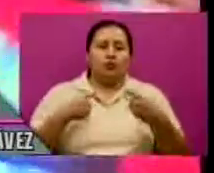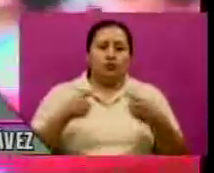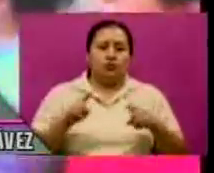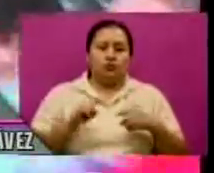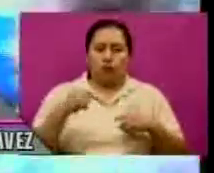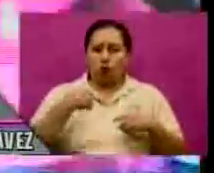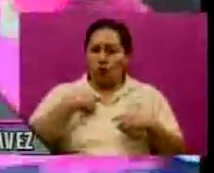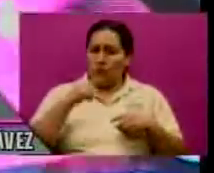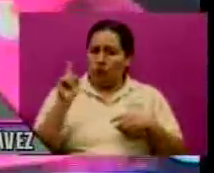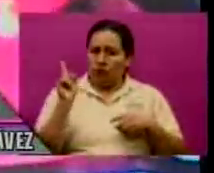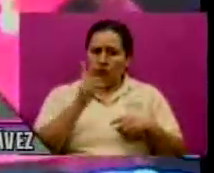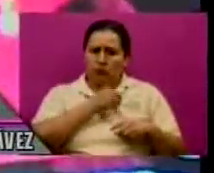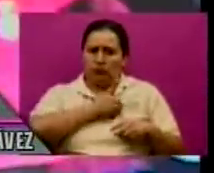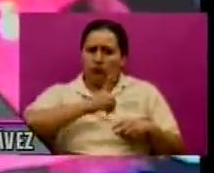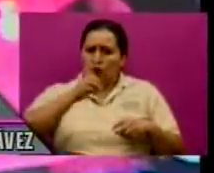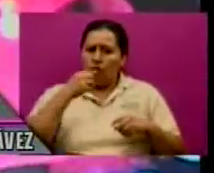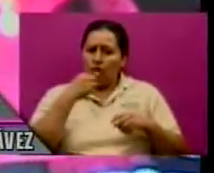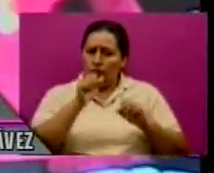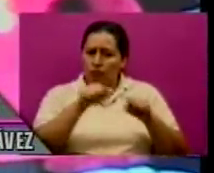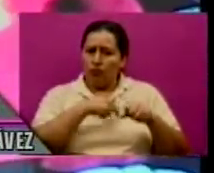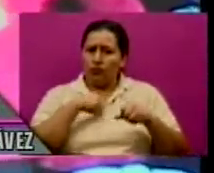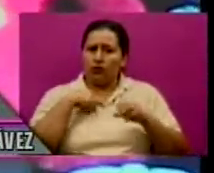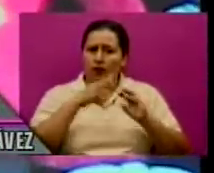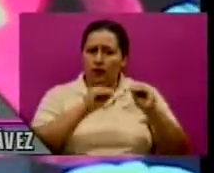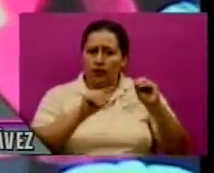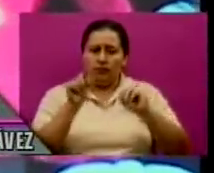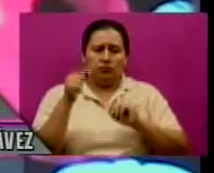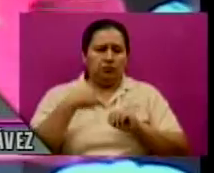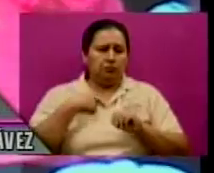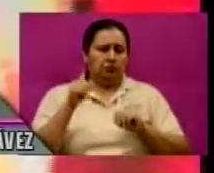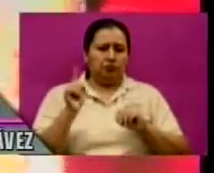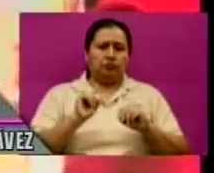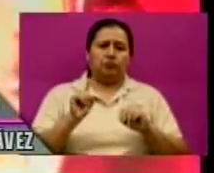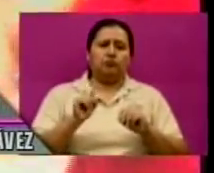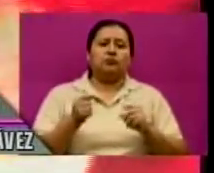Yo no soy Dios para decirte qué